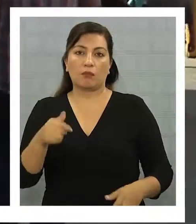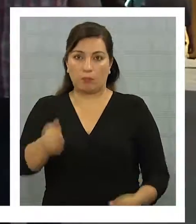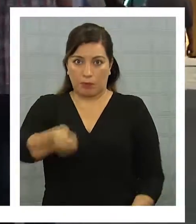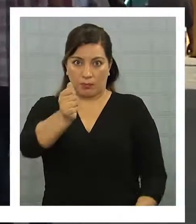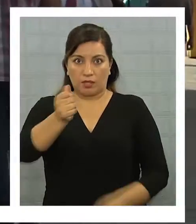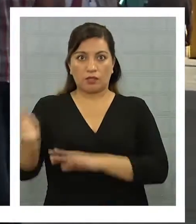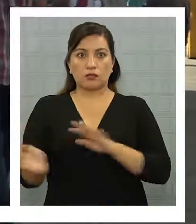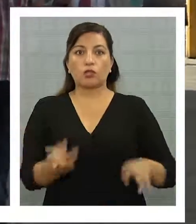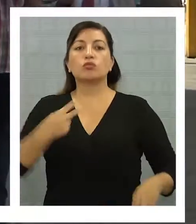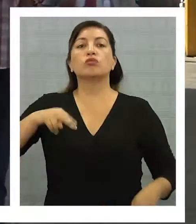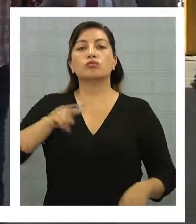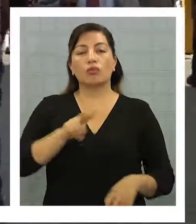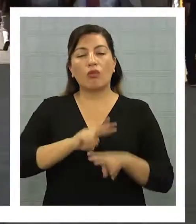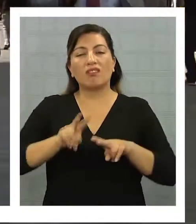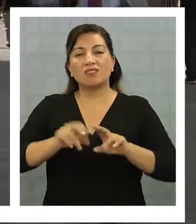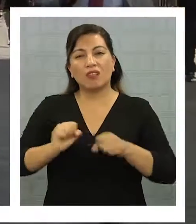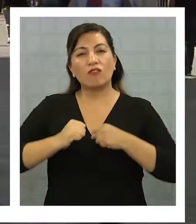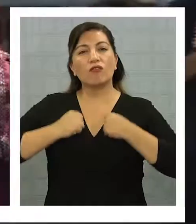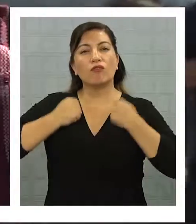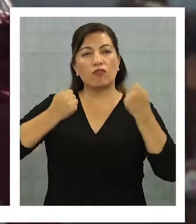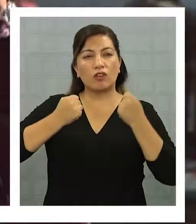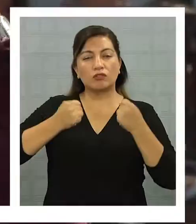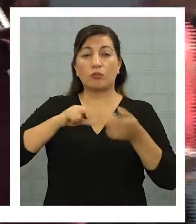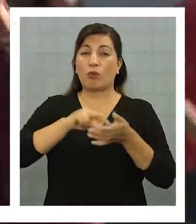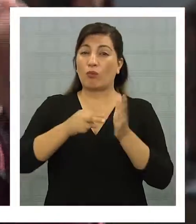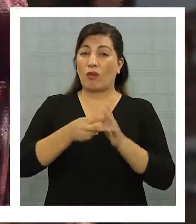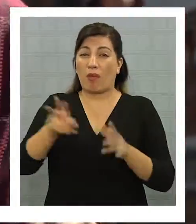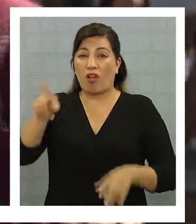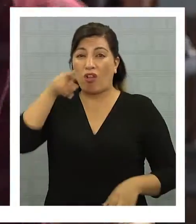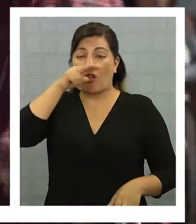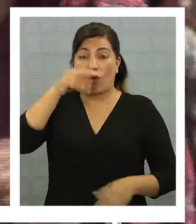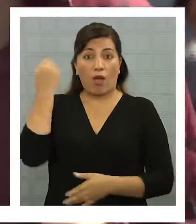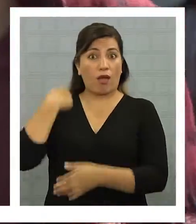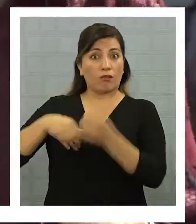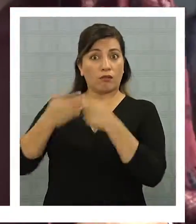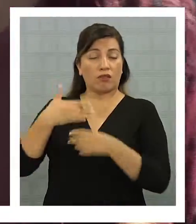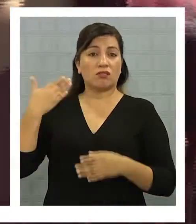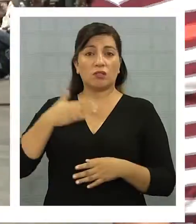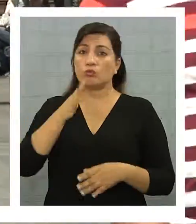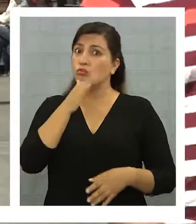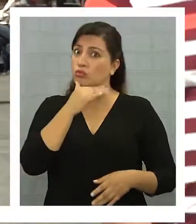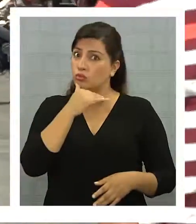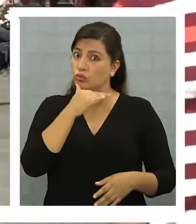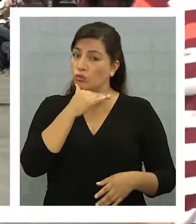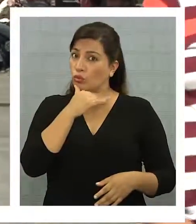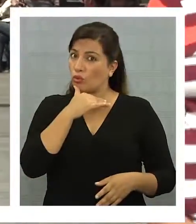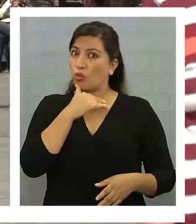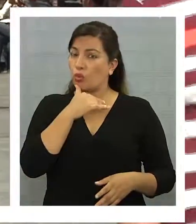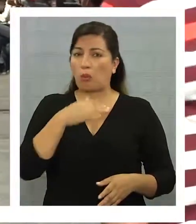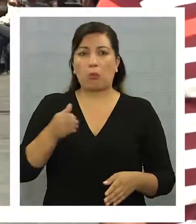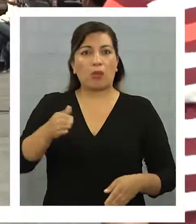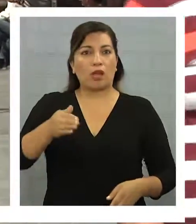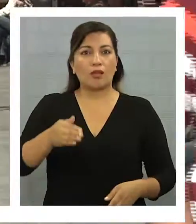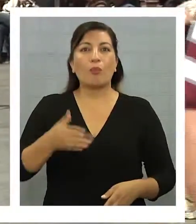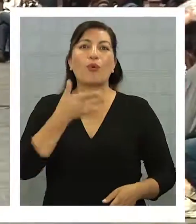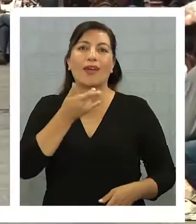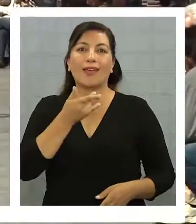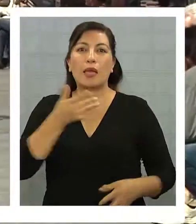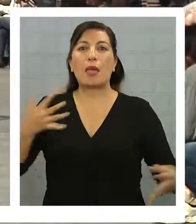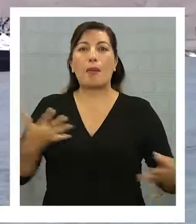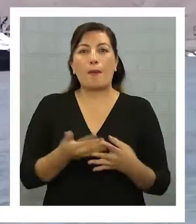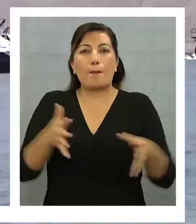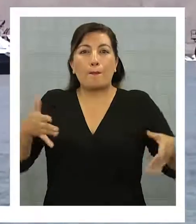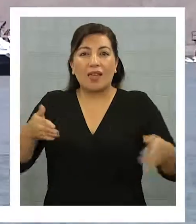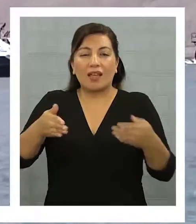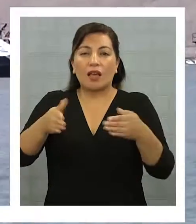hecho grandes esfuerzos para evitar la molestia de los olores, los años anteriores no se sentían las emanaciones porque la pesca era menor, lo que hace